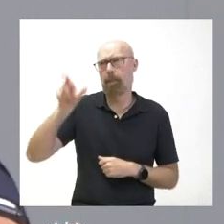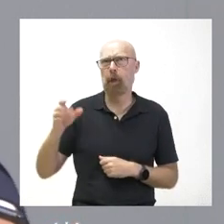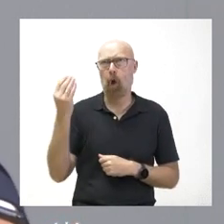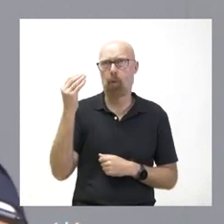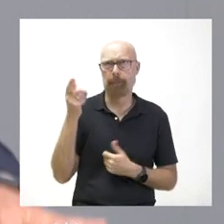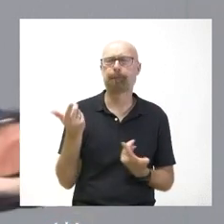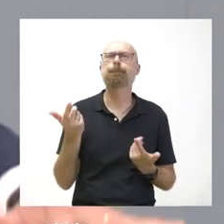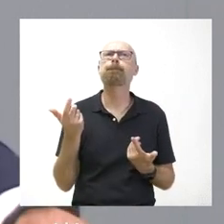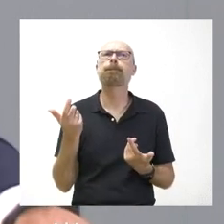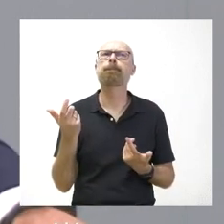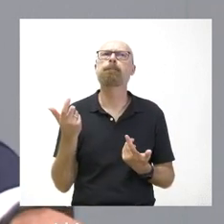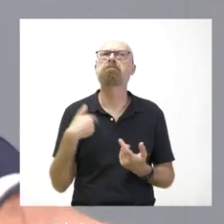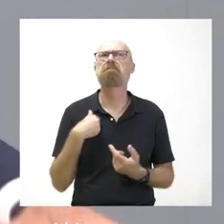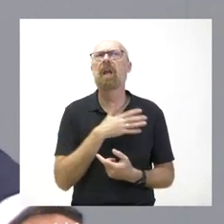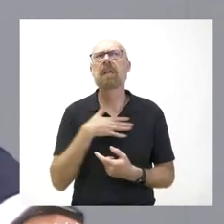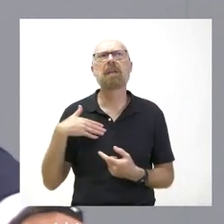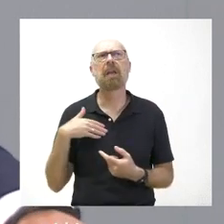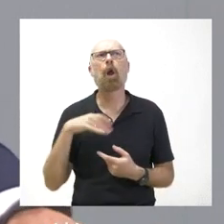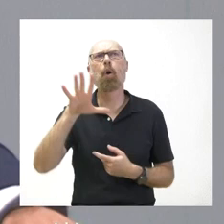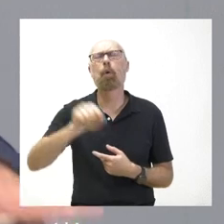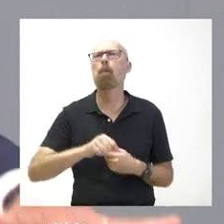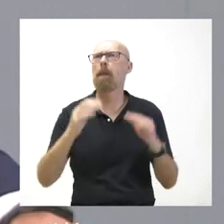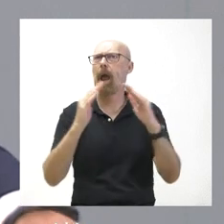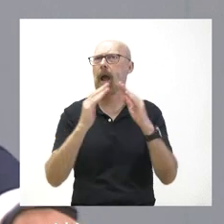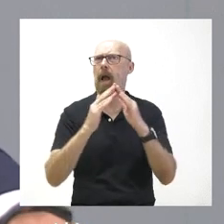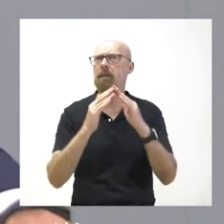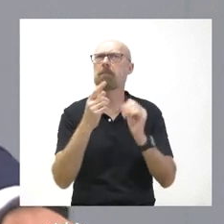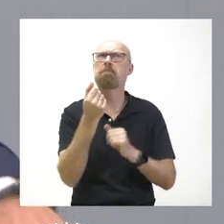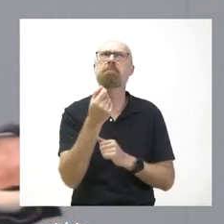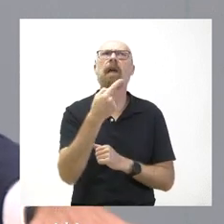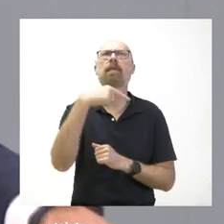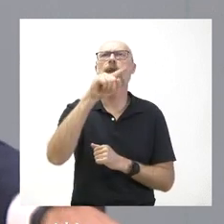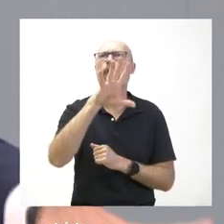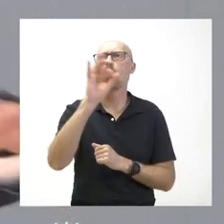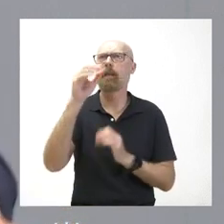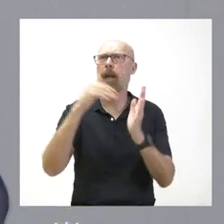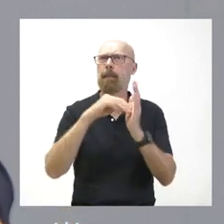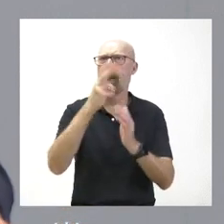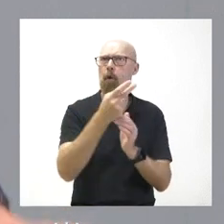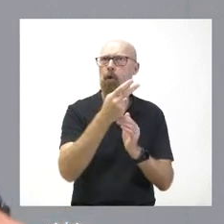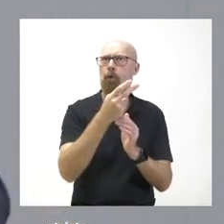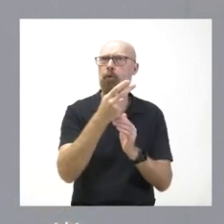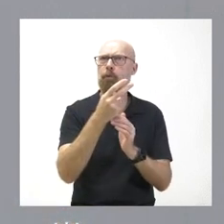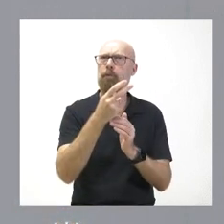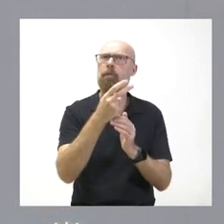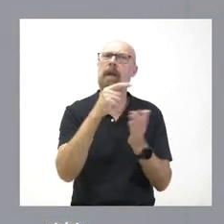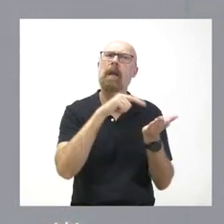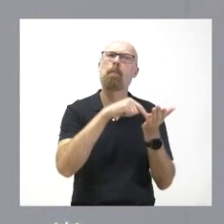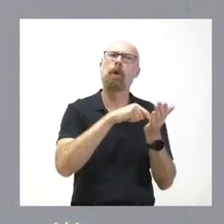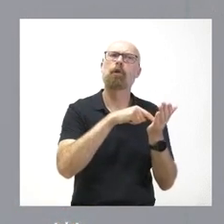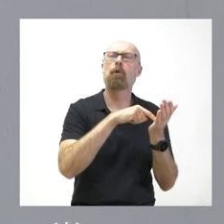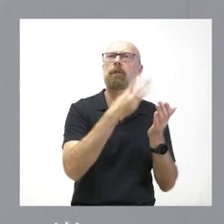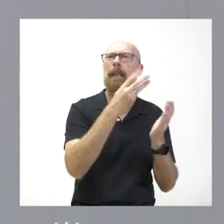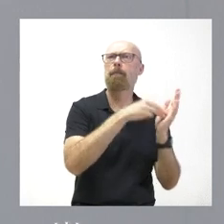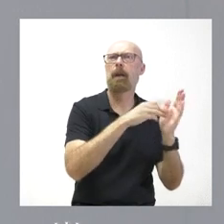que decide comprar una vivienda de 150.000 que paga solo 3000 en vez de pagar 15000 que